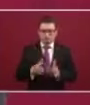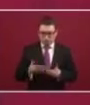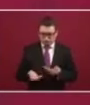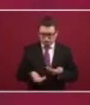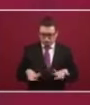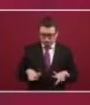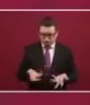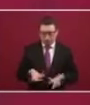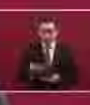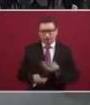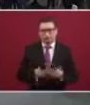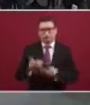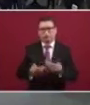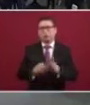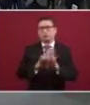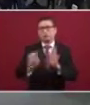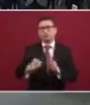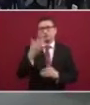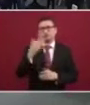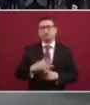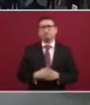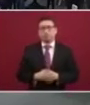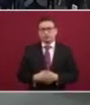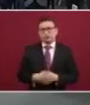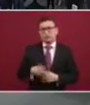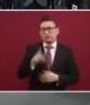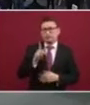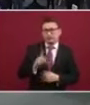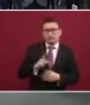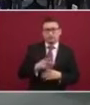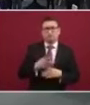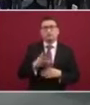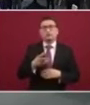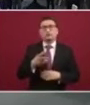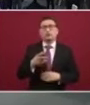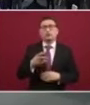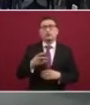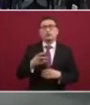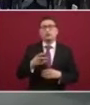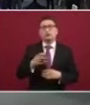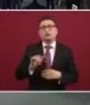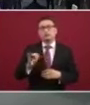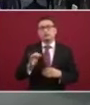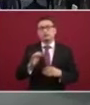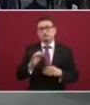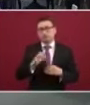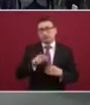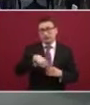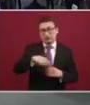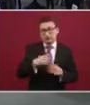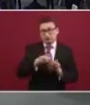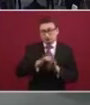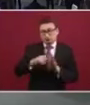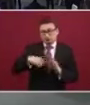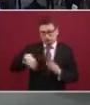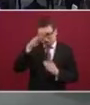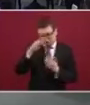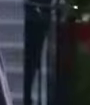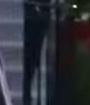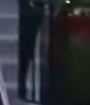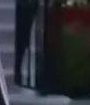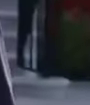ajustado y magro. O sea, de verdad creo que sí el gobierno tiene que ponerse las pilas y tiene que presentar